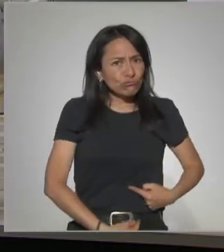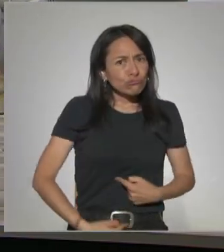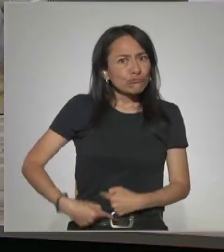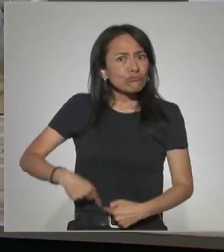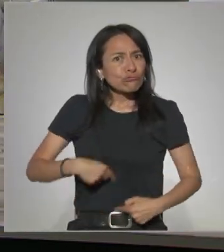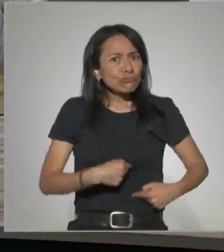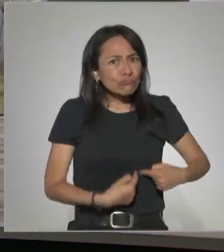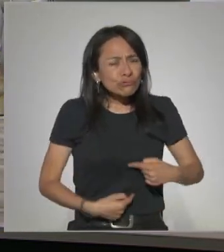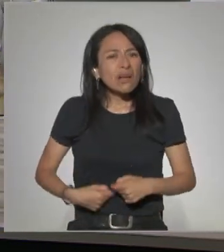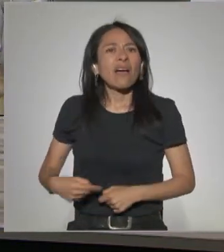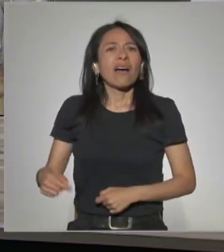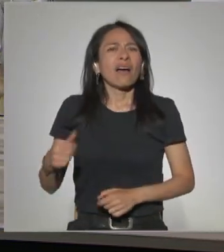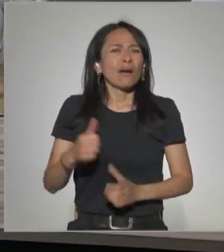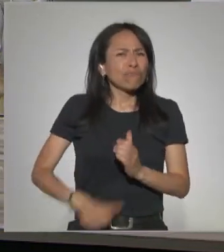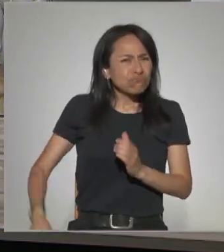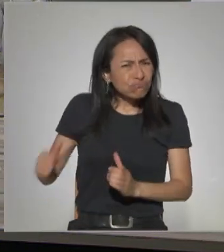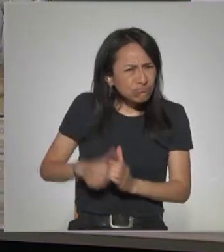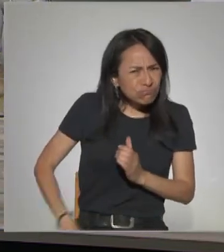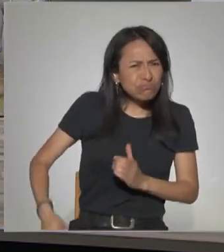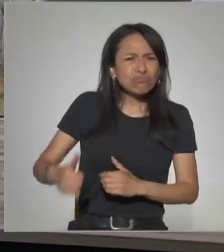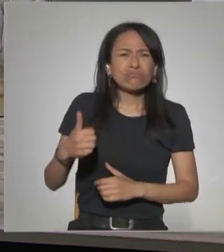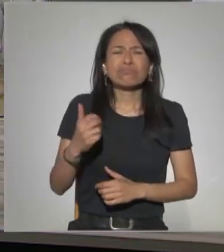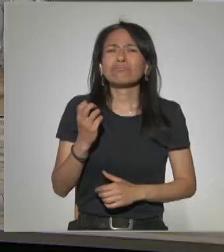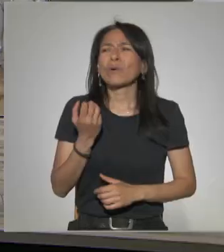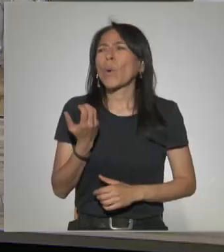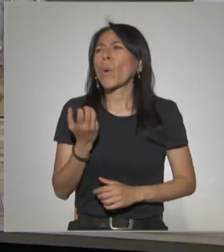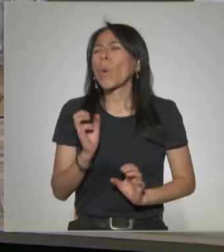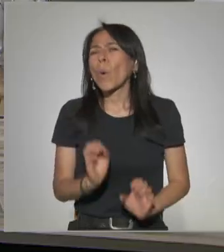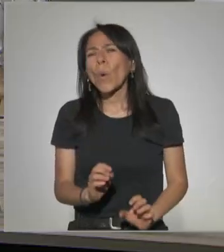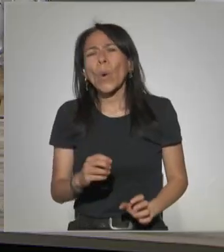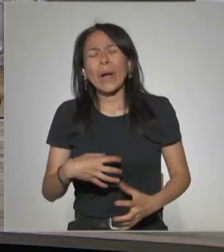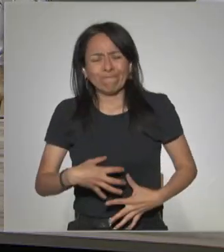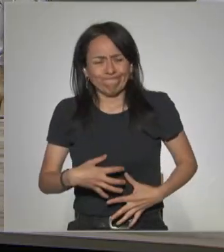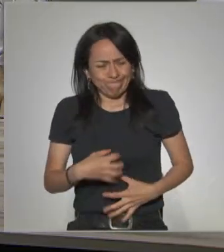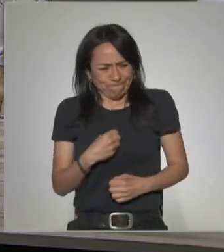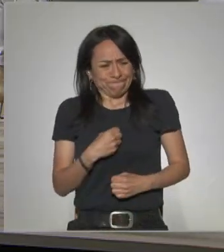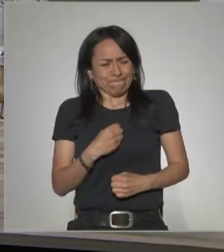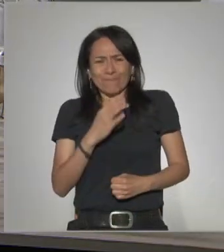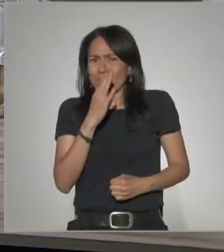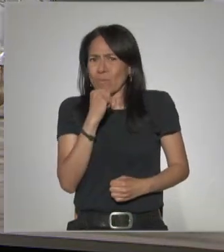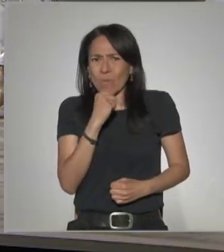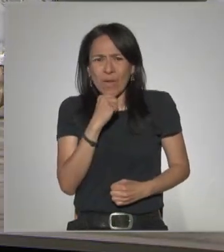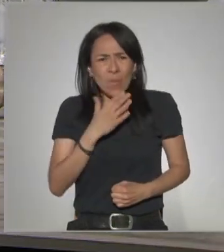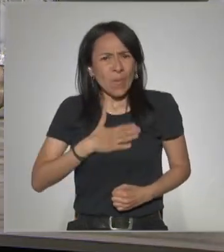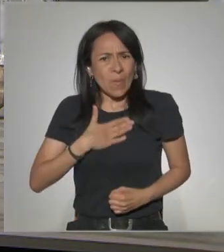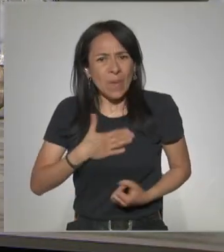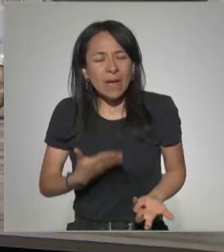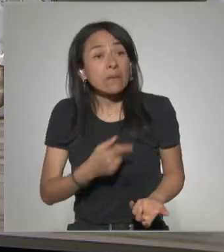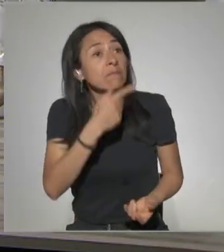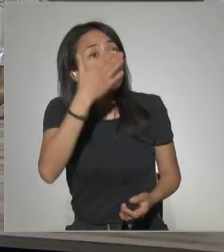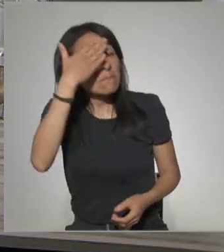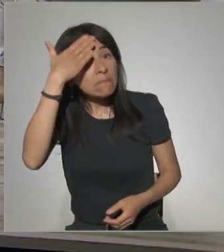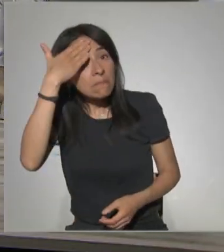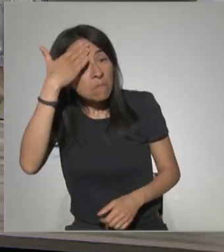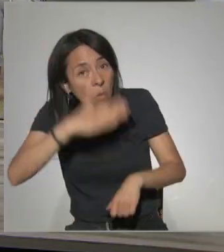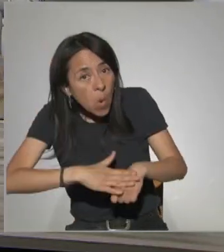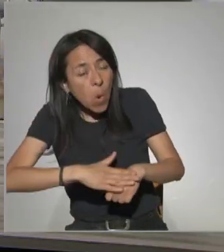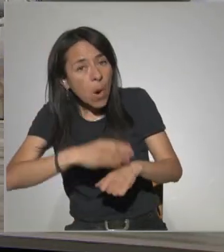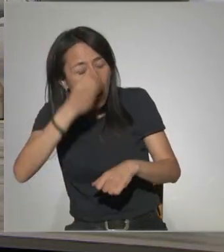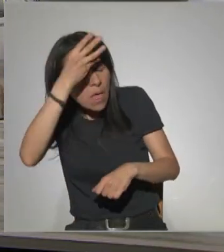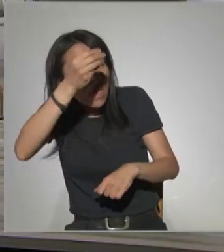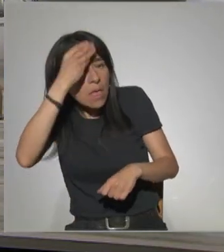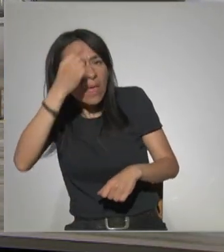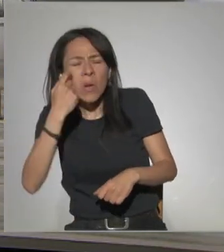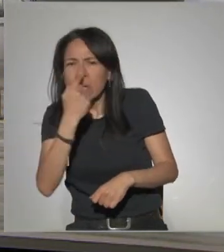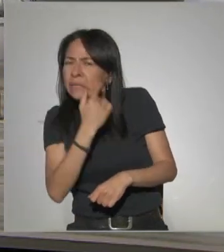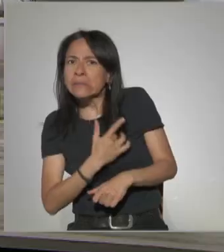entre las diarreas o el estreñimiento. Memoria, problemas cognitivos, problemas de percepción, incluso